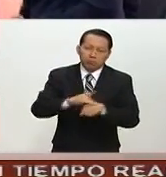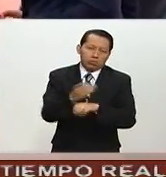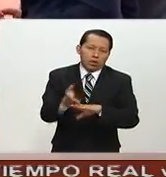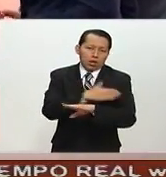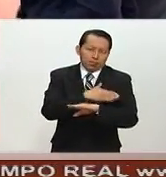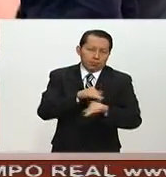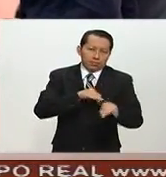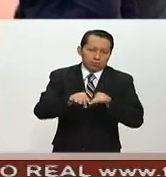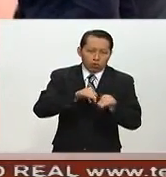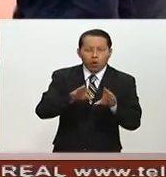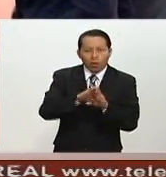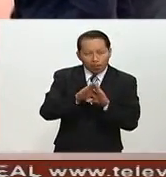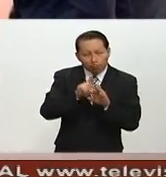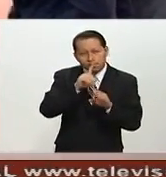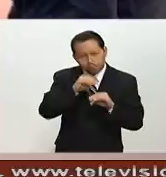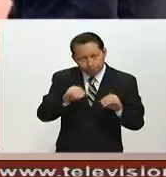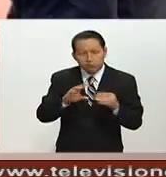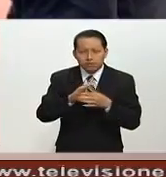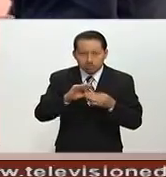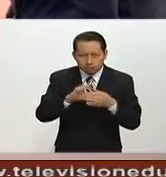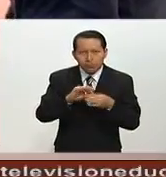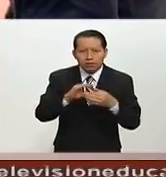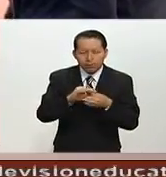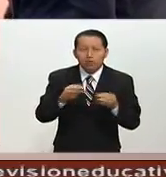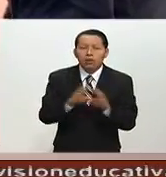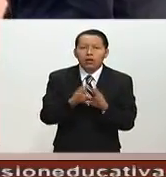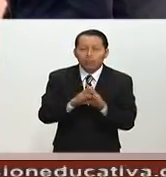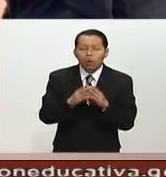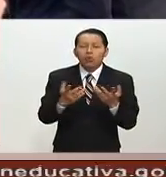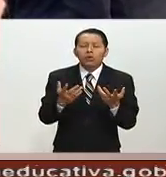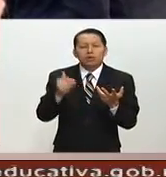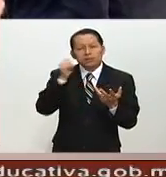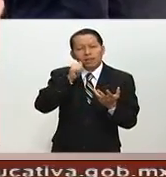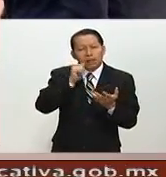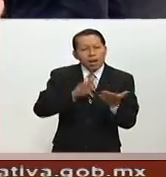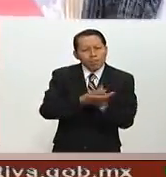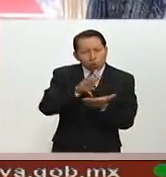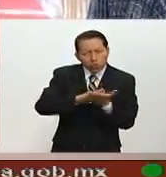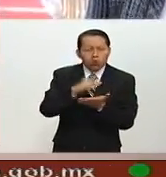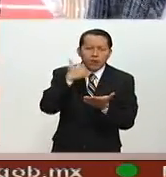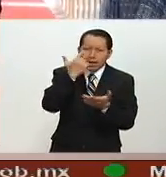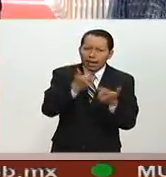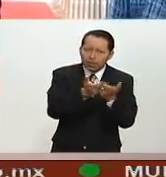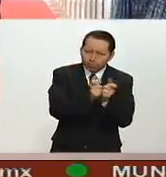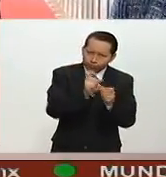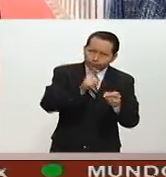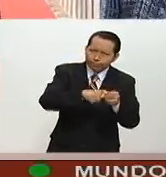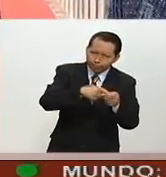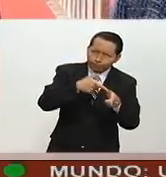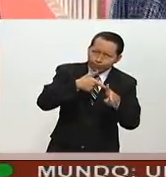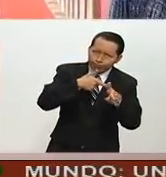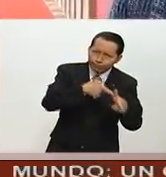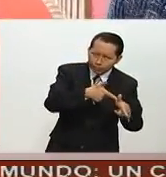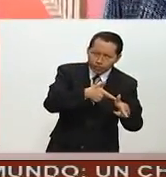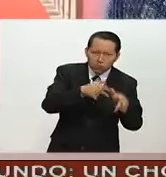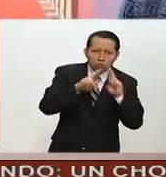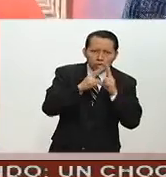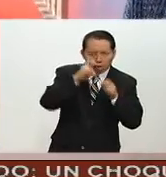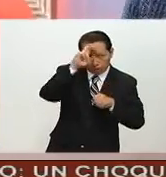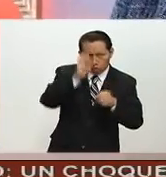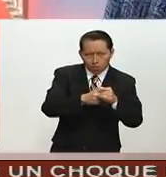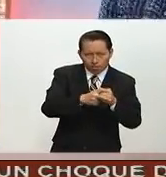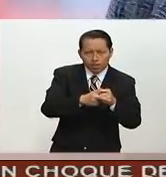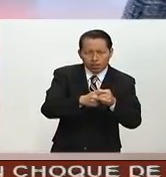ya apuntaba Somar en la nota introductoria, apoyó de alguna manera la permanencia del Reino Unido en la Unión